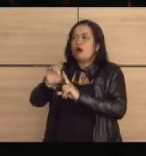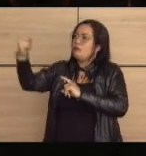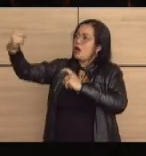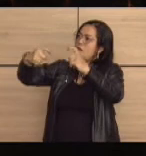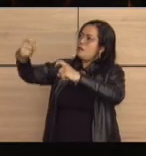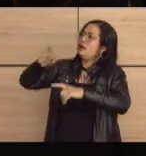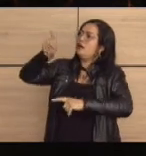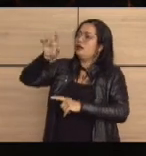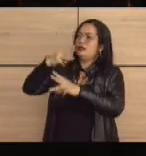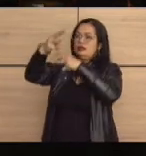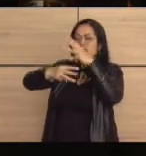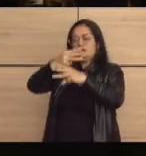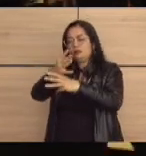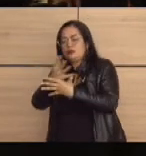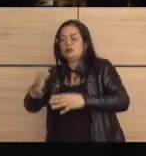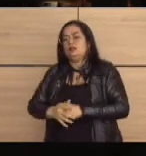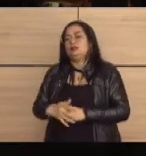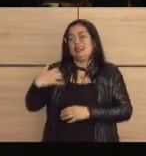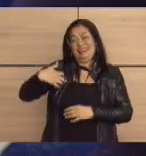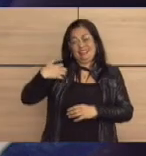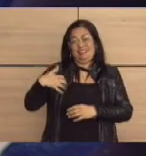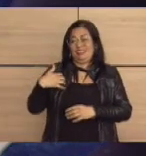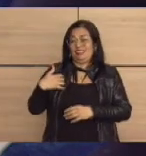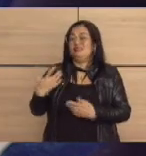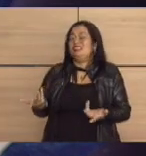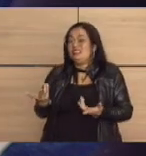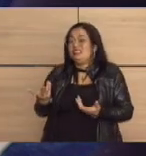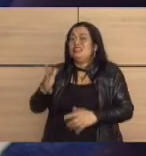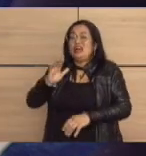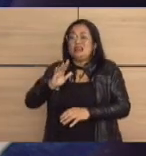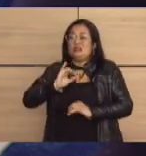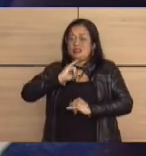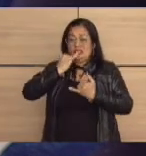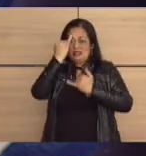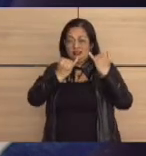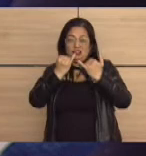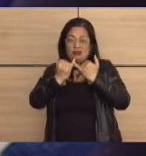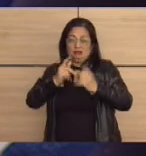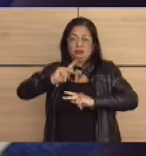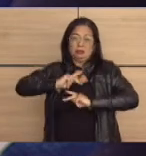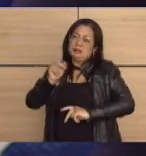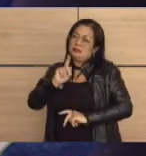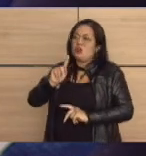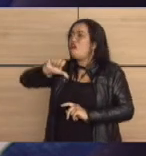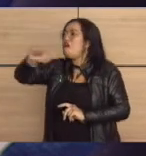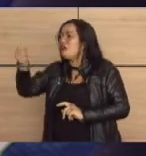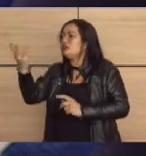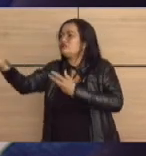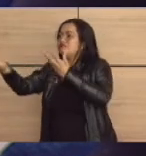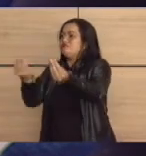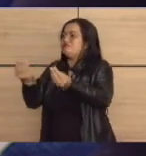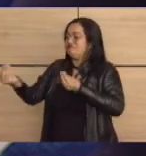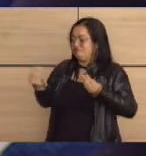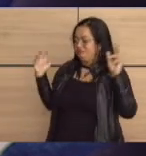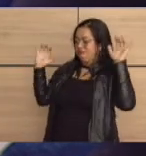allá. Entonces, a Argentina le tocó identificarse con otra tradición. Para la Argentina es mucho más